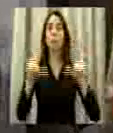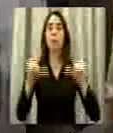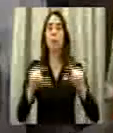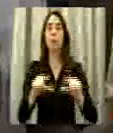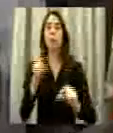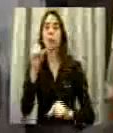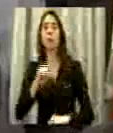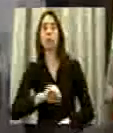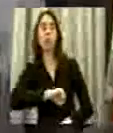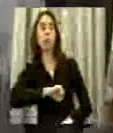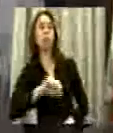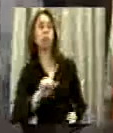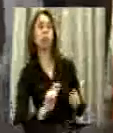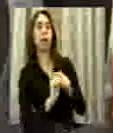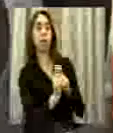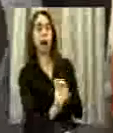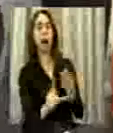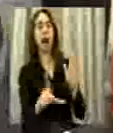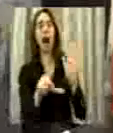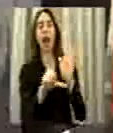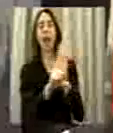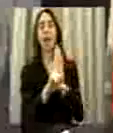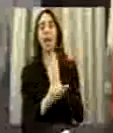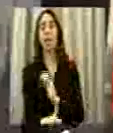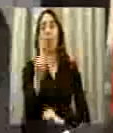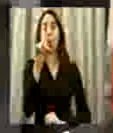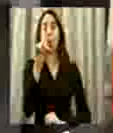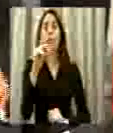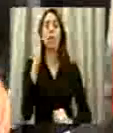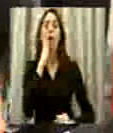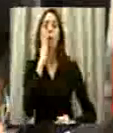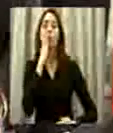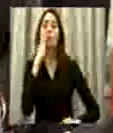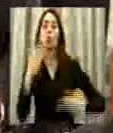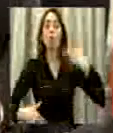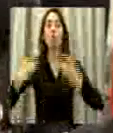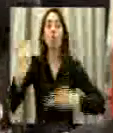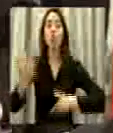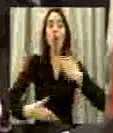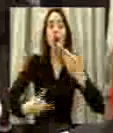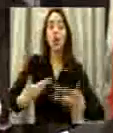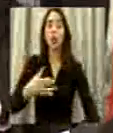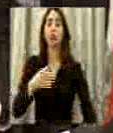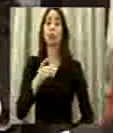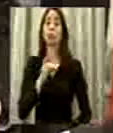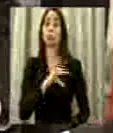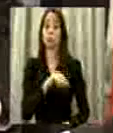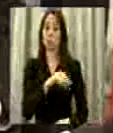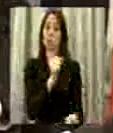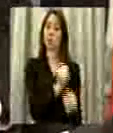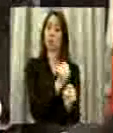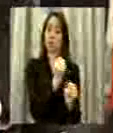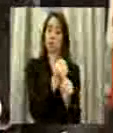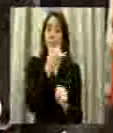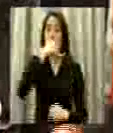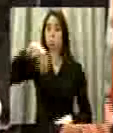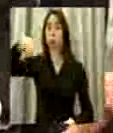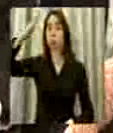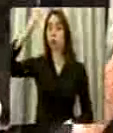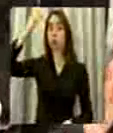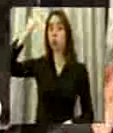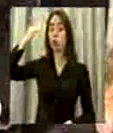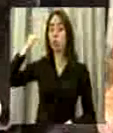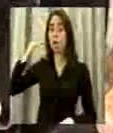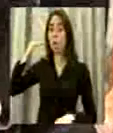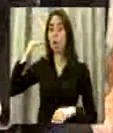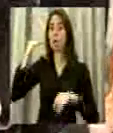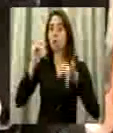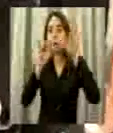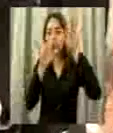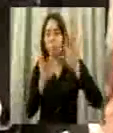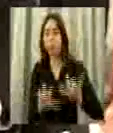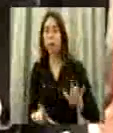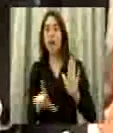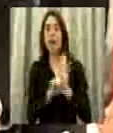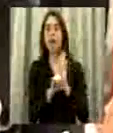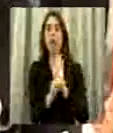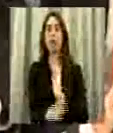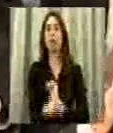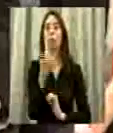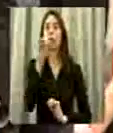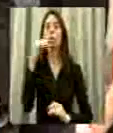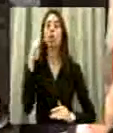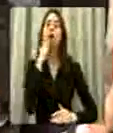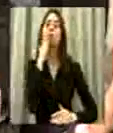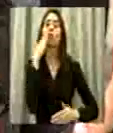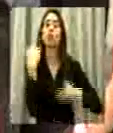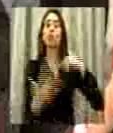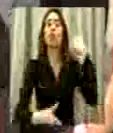la evasión. Ley única de donaciones. Quiero anunciar que nosotros llevamos trabajando bastante tiempo ya en una ley única de donaciones.